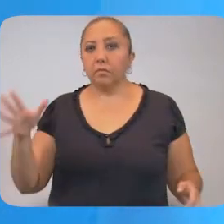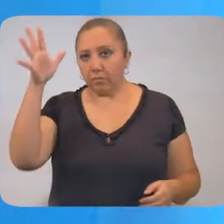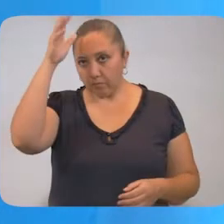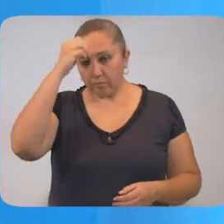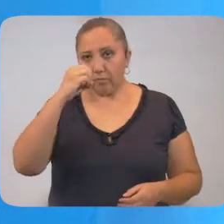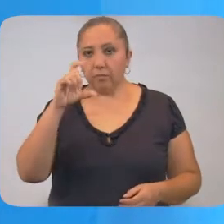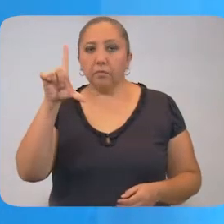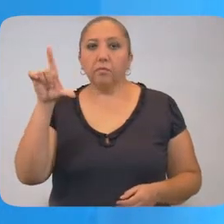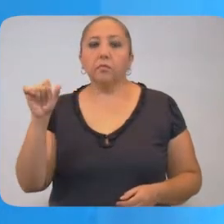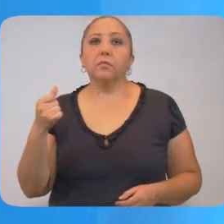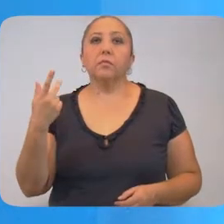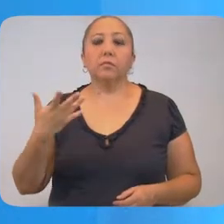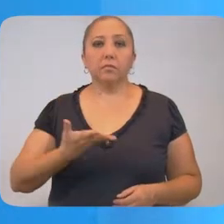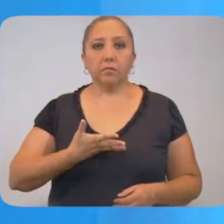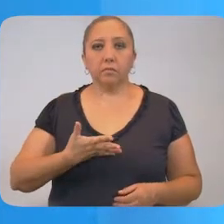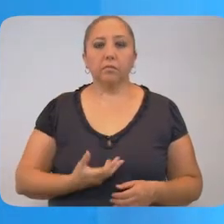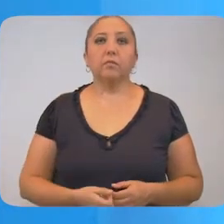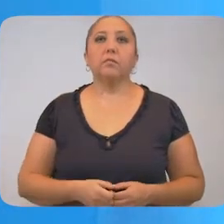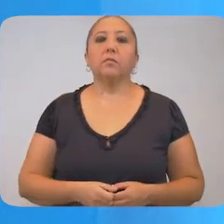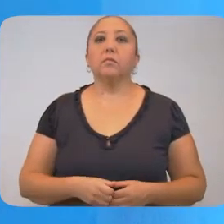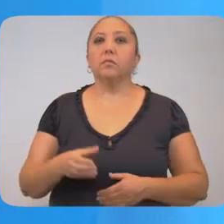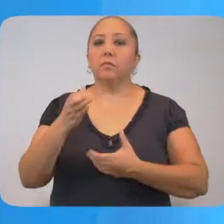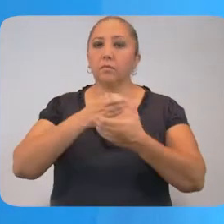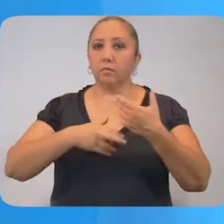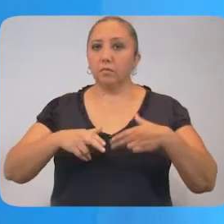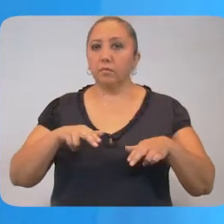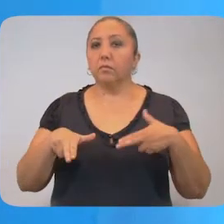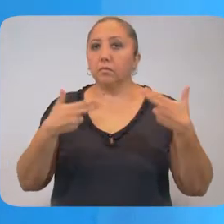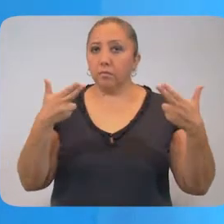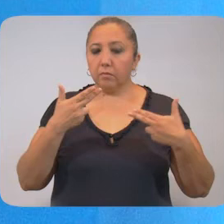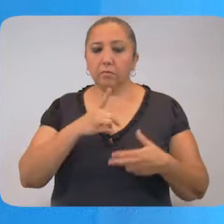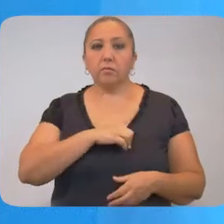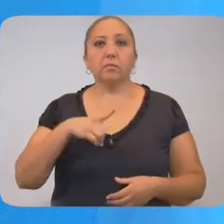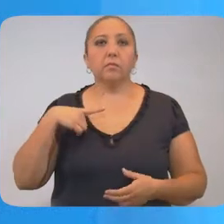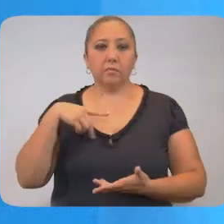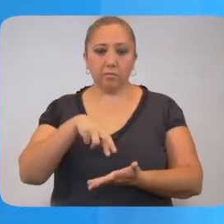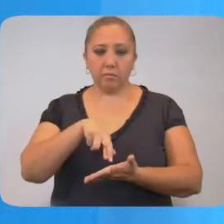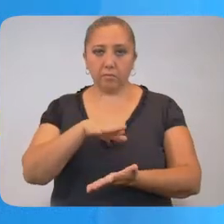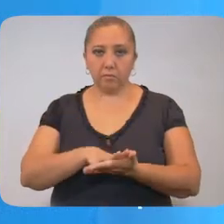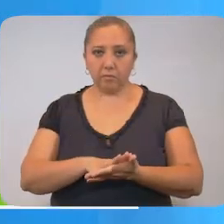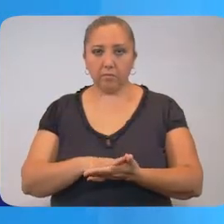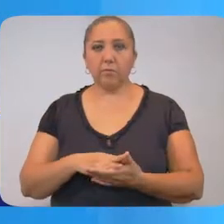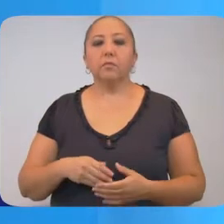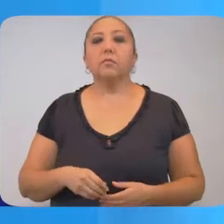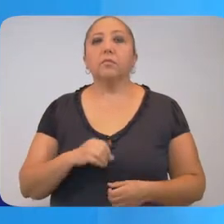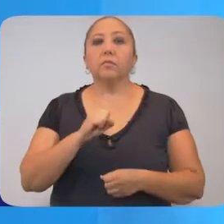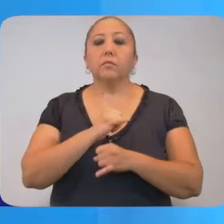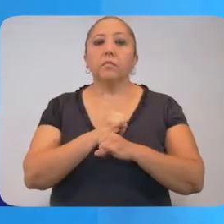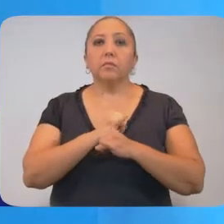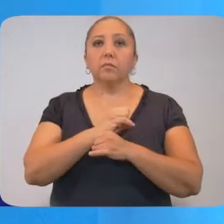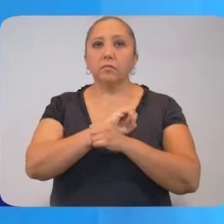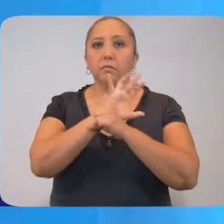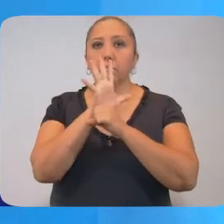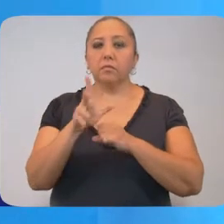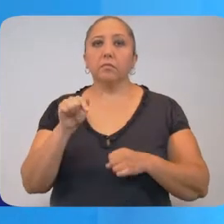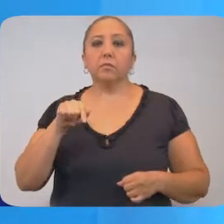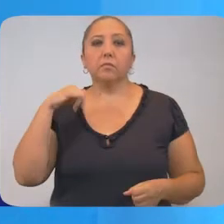acuerdo a la ola que les corresponda, los comercios y establecimientos deberán inscribirse en el micrositio